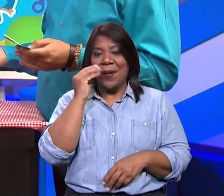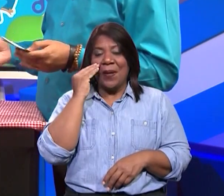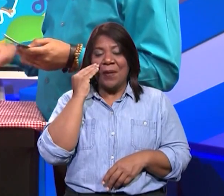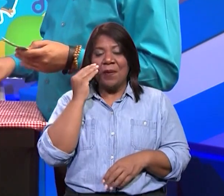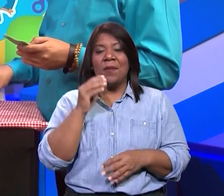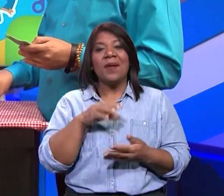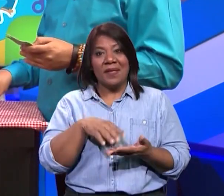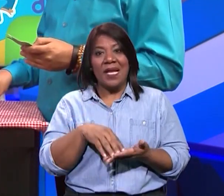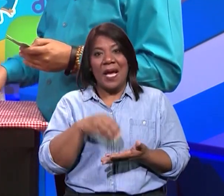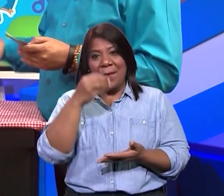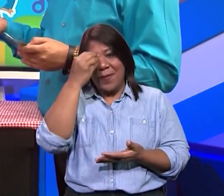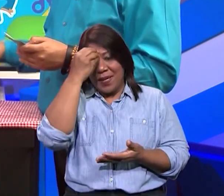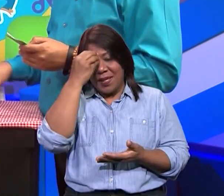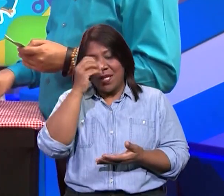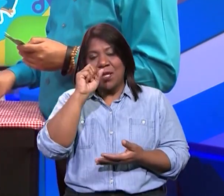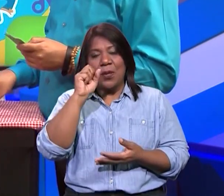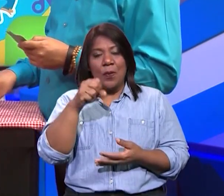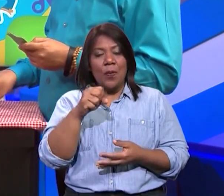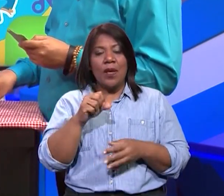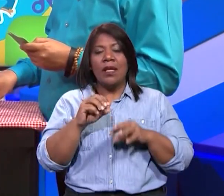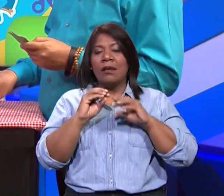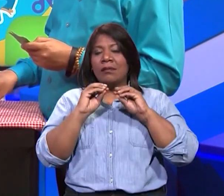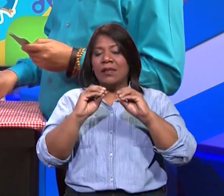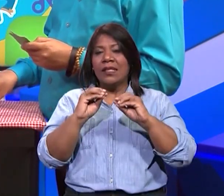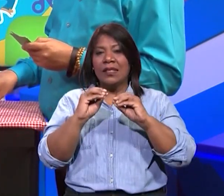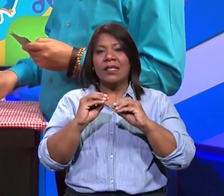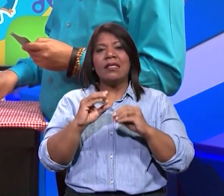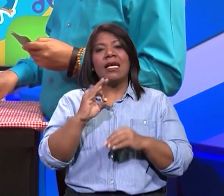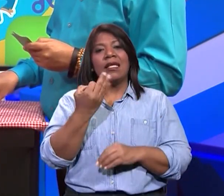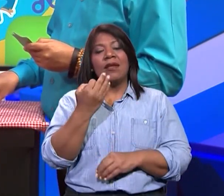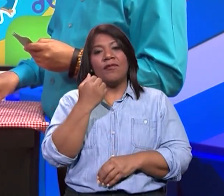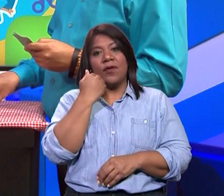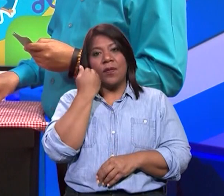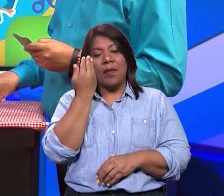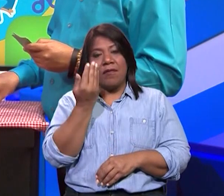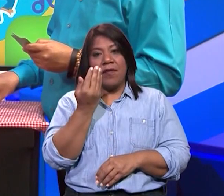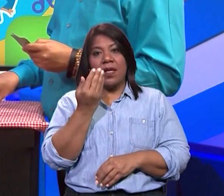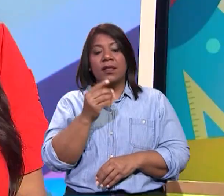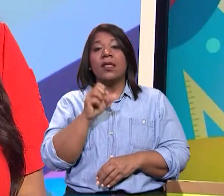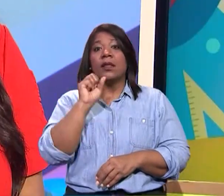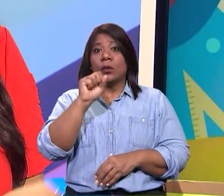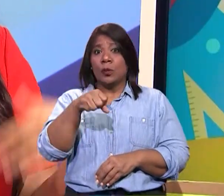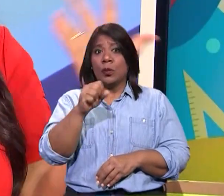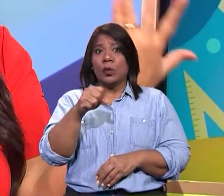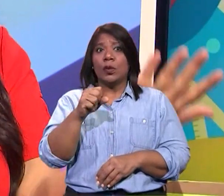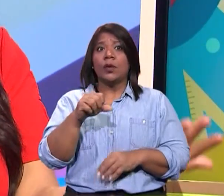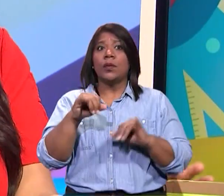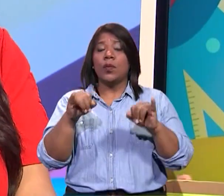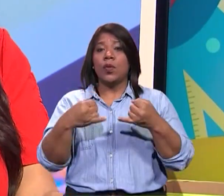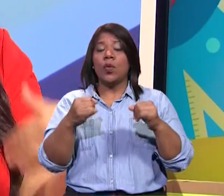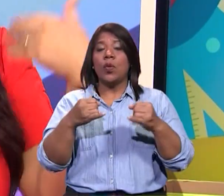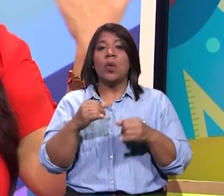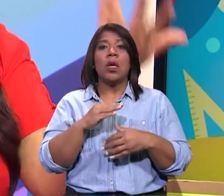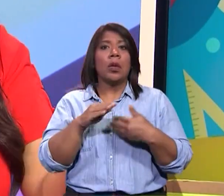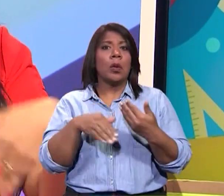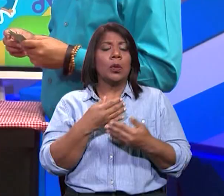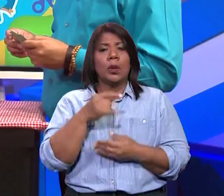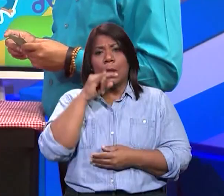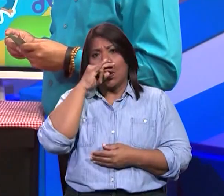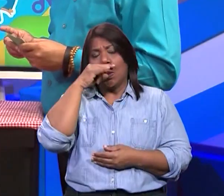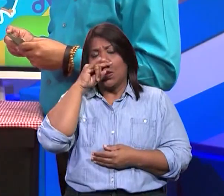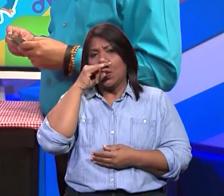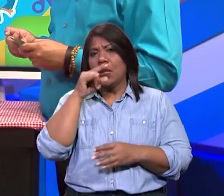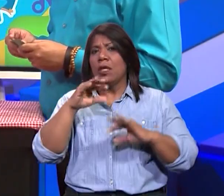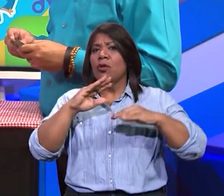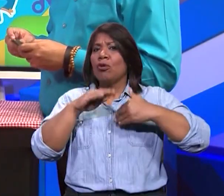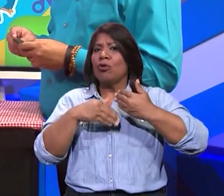dan un proceso de enseñanza-aprendizaje muy significativo, importante, ¿verdad, maestra? Importante, maestro Ramiro, esto lo podemos jugar con nuestros niños, mamá,